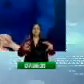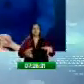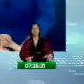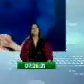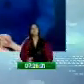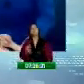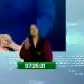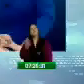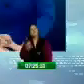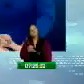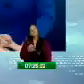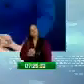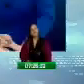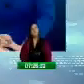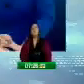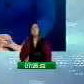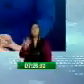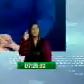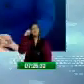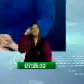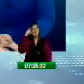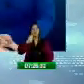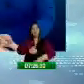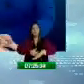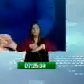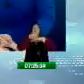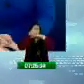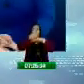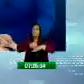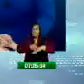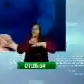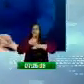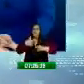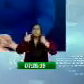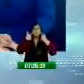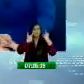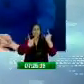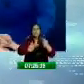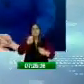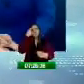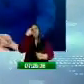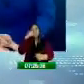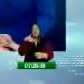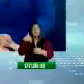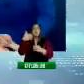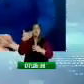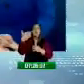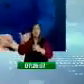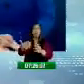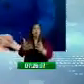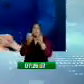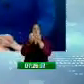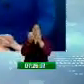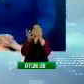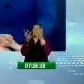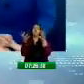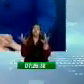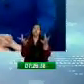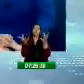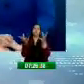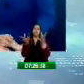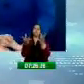con todas las medidas que hemos implementado, va a haber una disminución del número de casos. Enhorabuena,